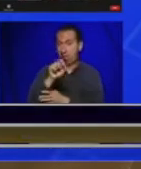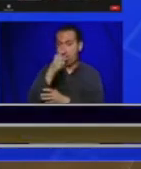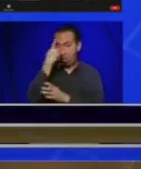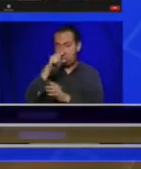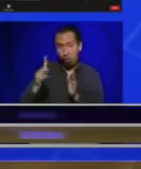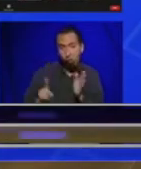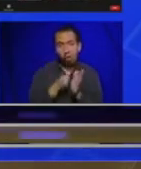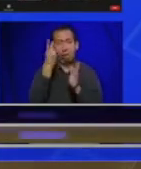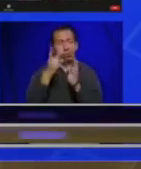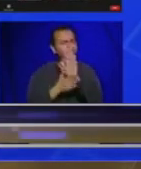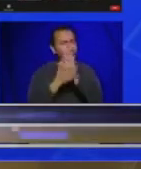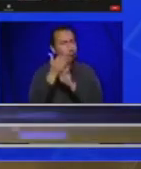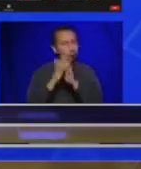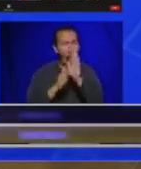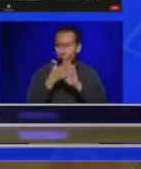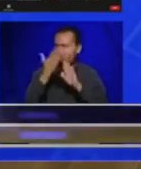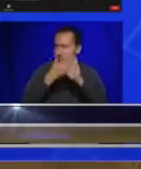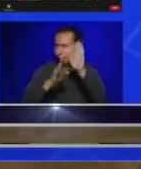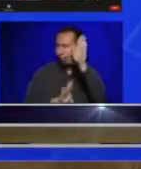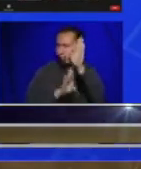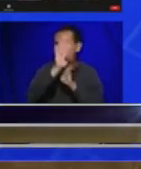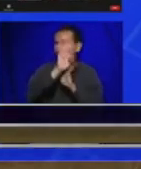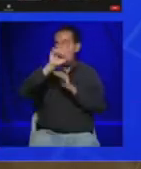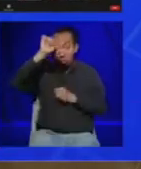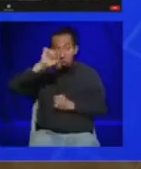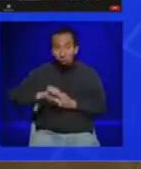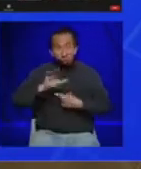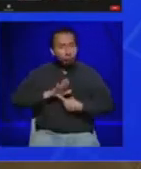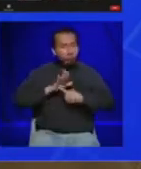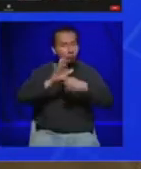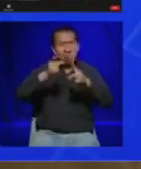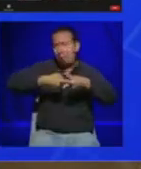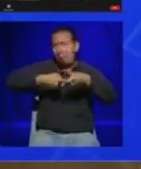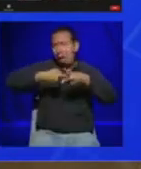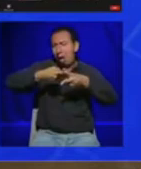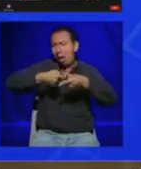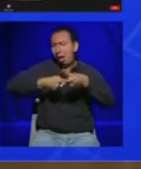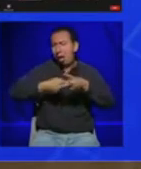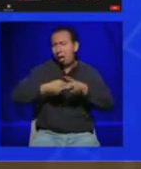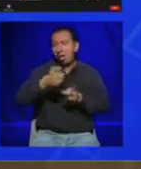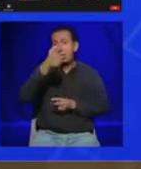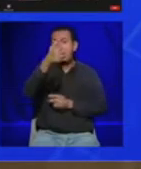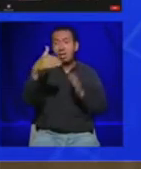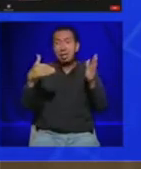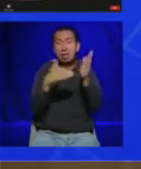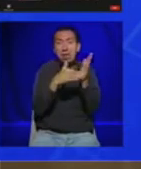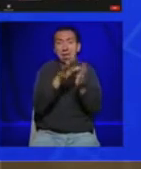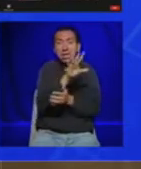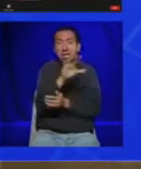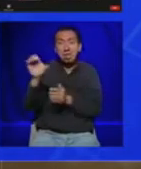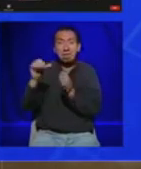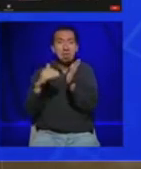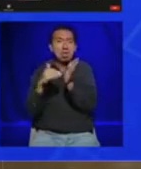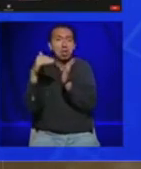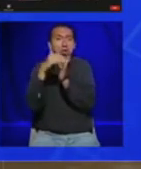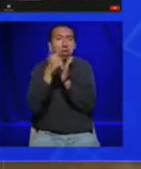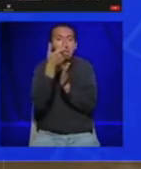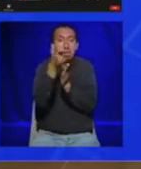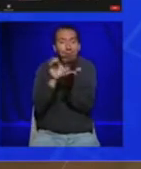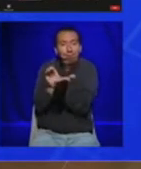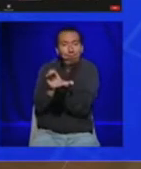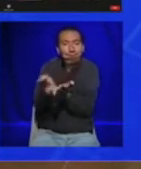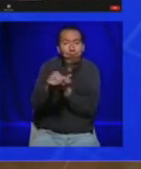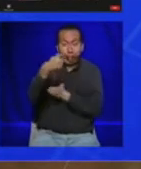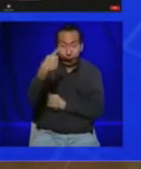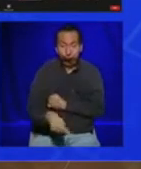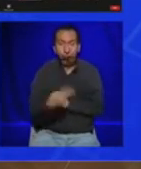de Guanajuato que hoy presentamos representa una inversión superior a los 6.500 millones de pesos para este